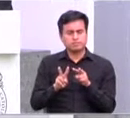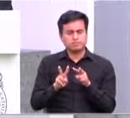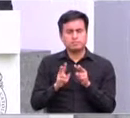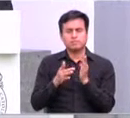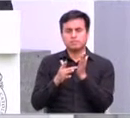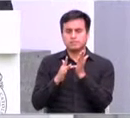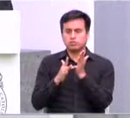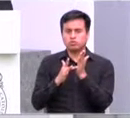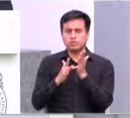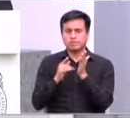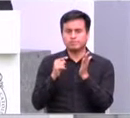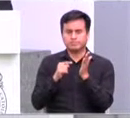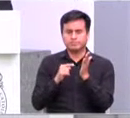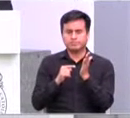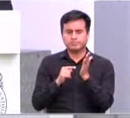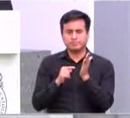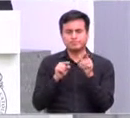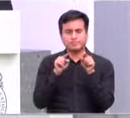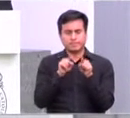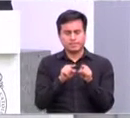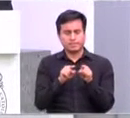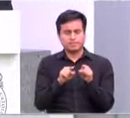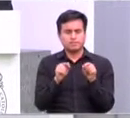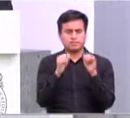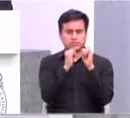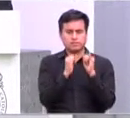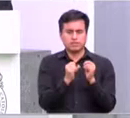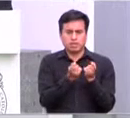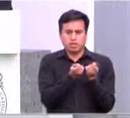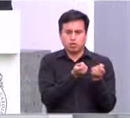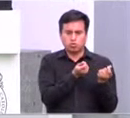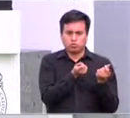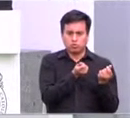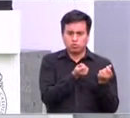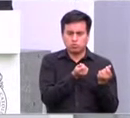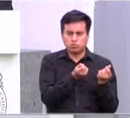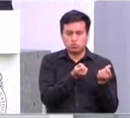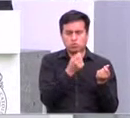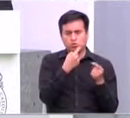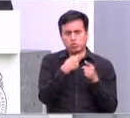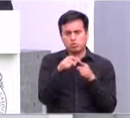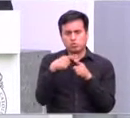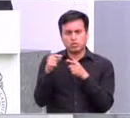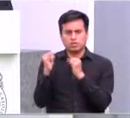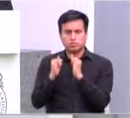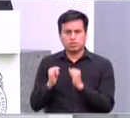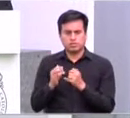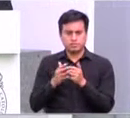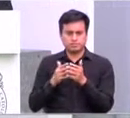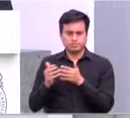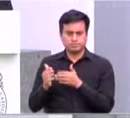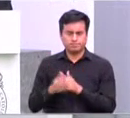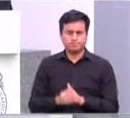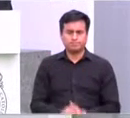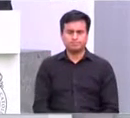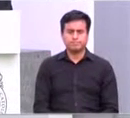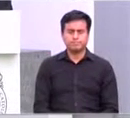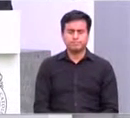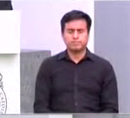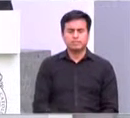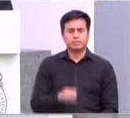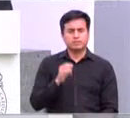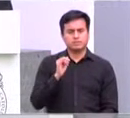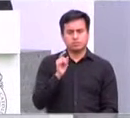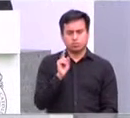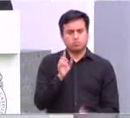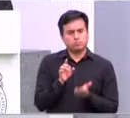tecnología sea ésta de carácter económico o de otra naturaleza sin